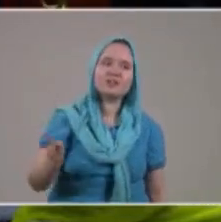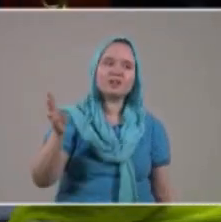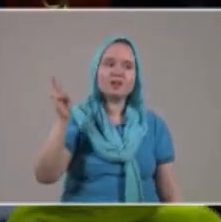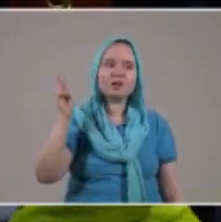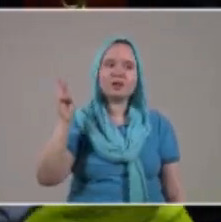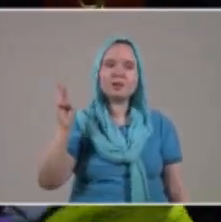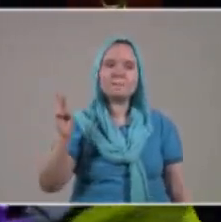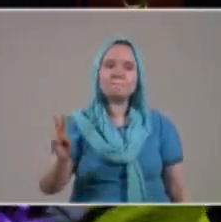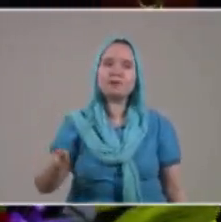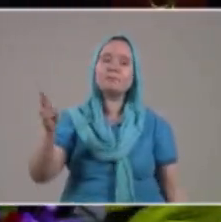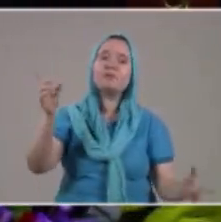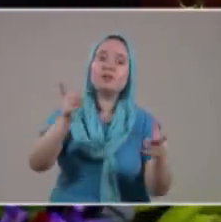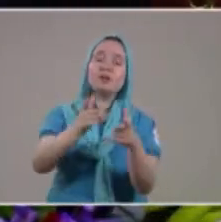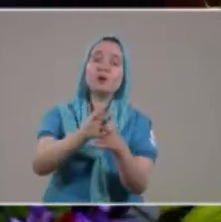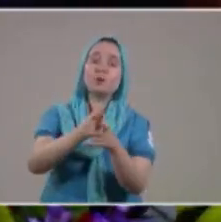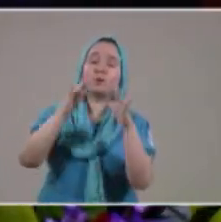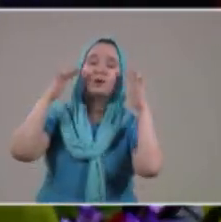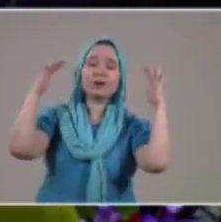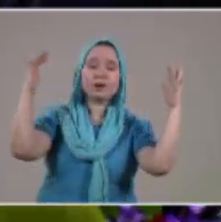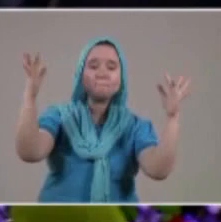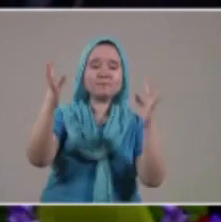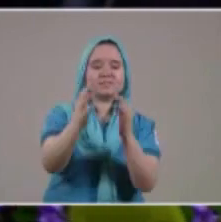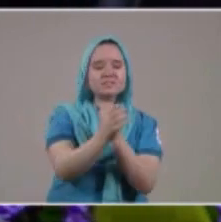Sí, Señor, muchas gracias.